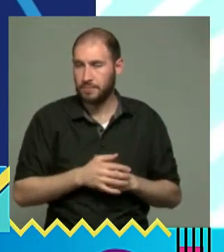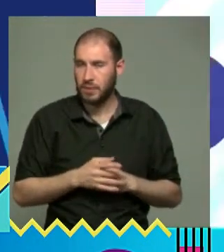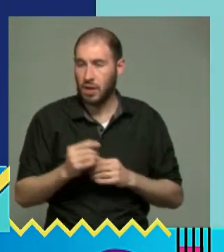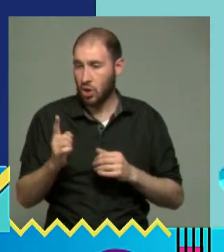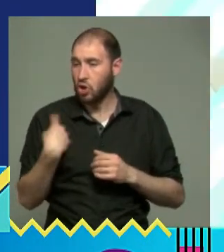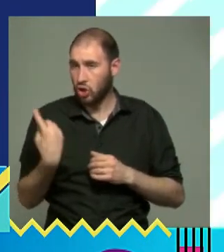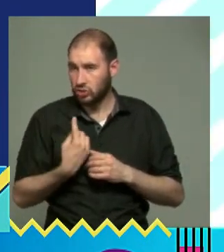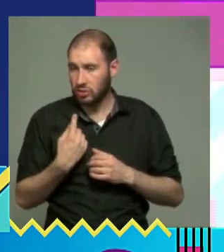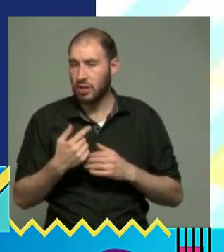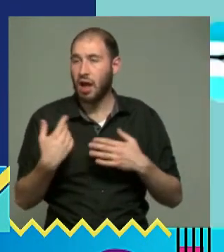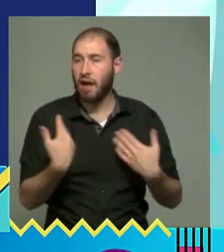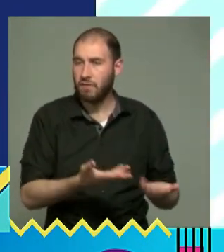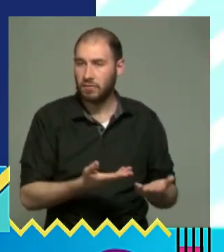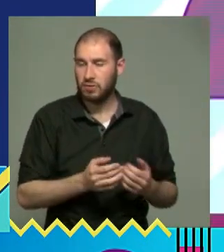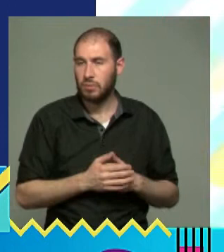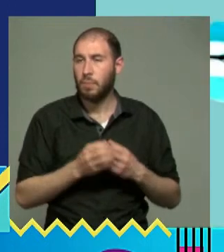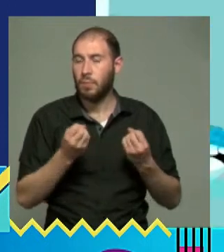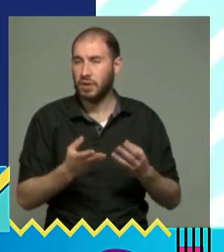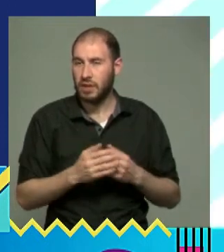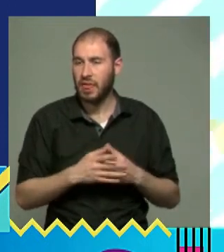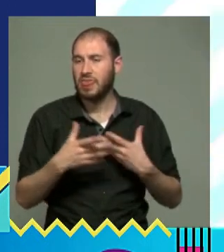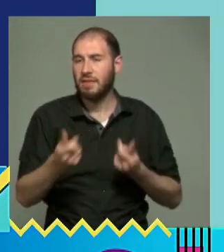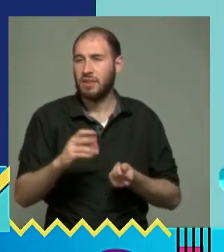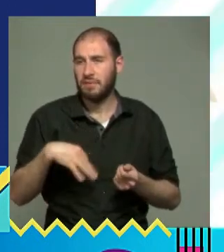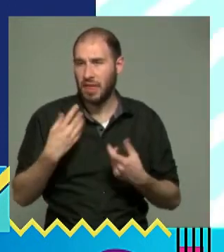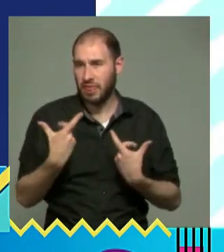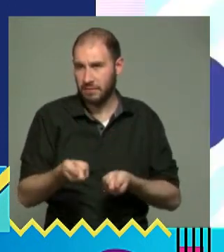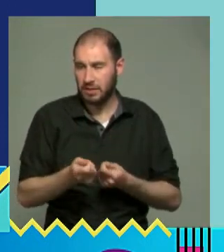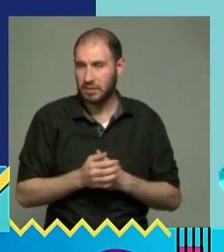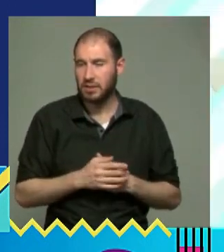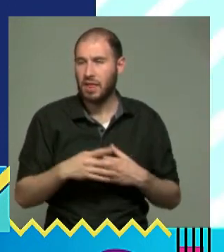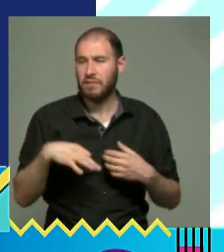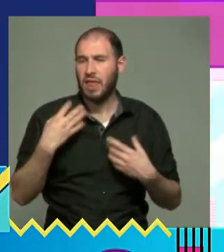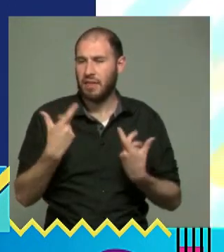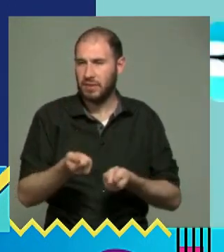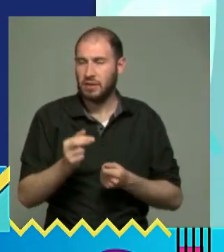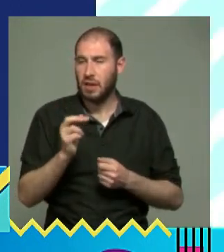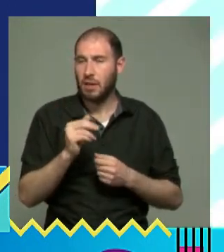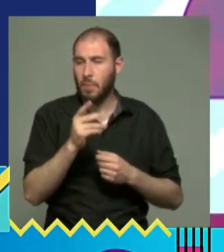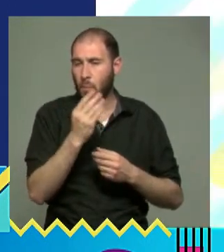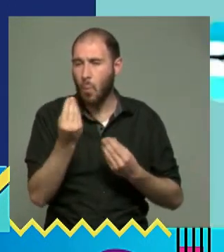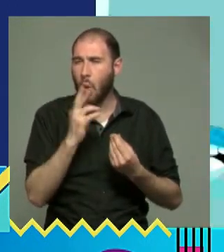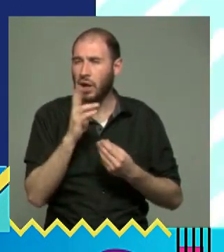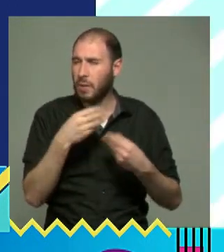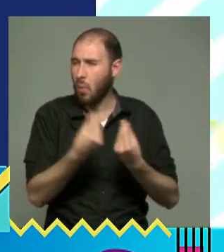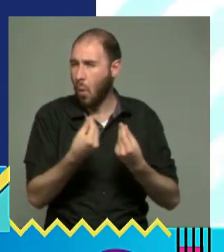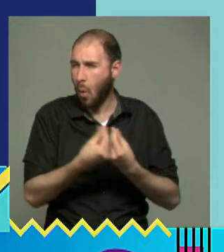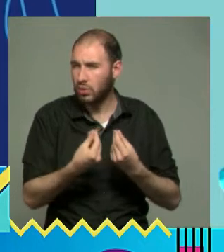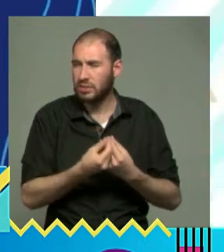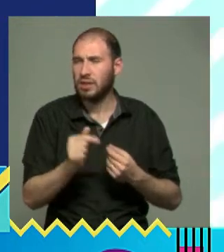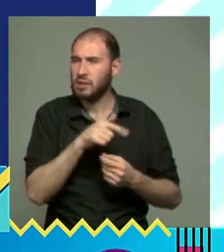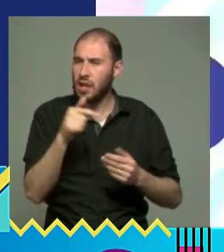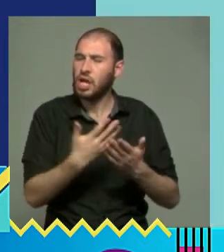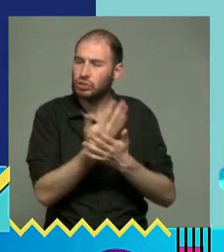nosotras realmente estamos a favor porque defendemos la vida, justamente defendemos la vida de las cientos y miles de mujeres que tienen